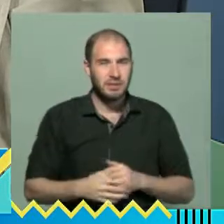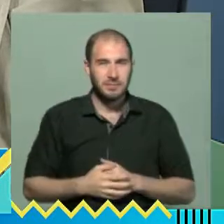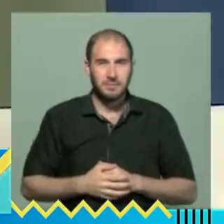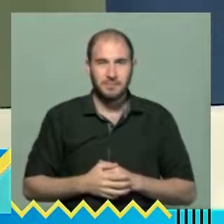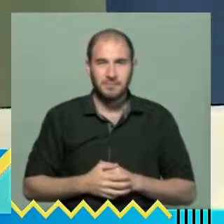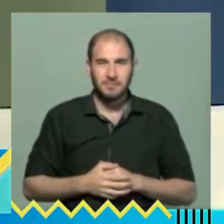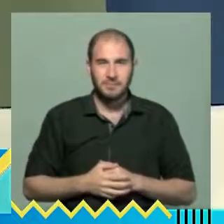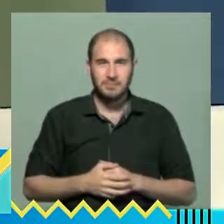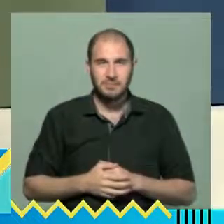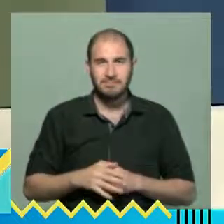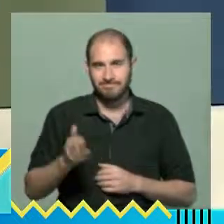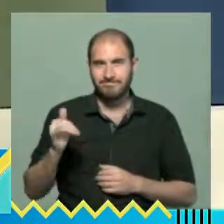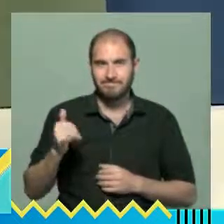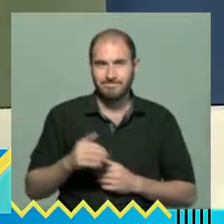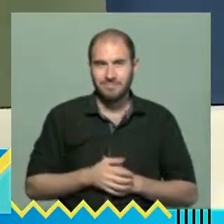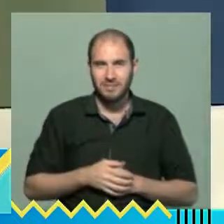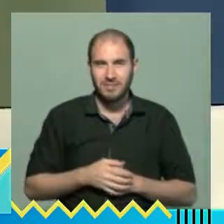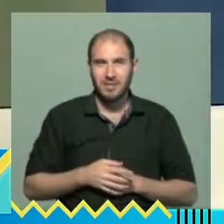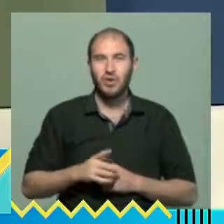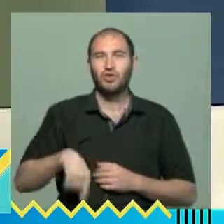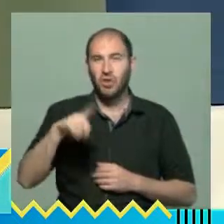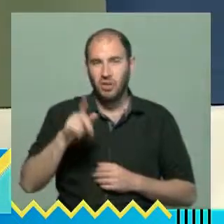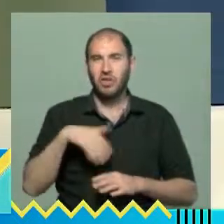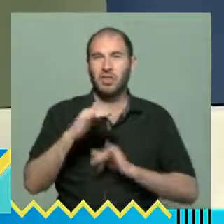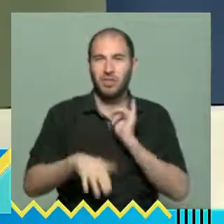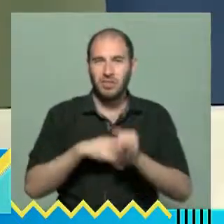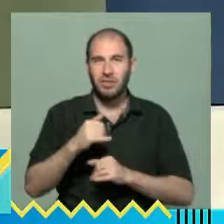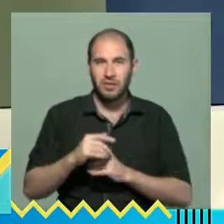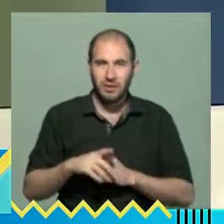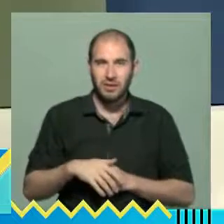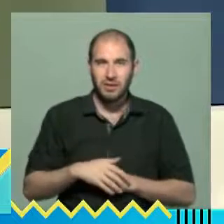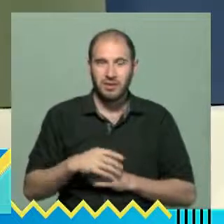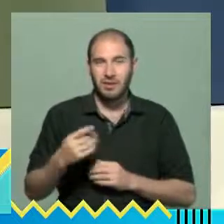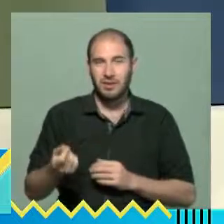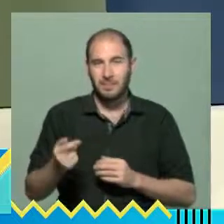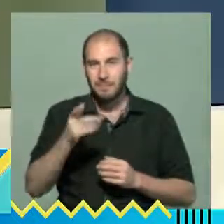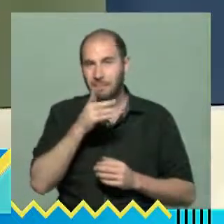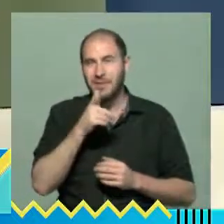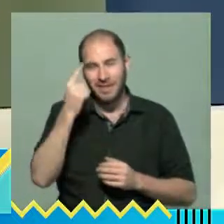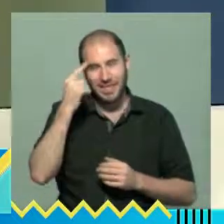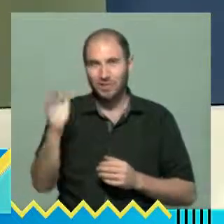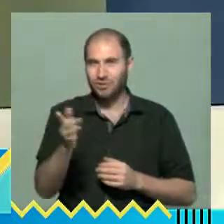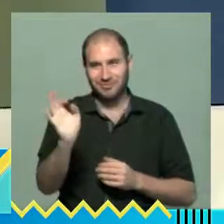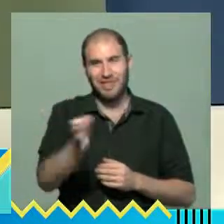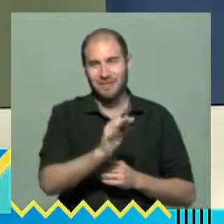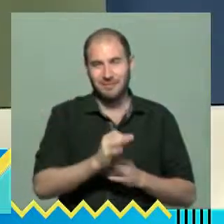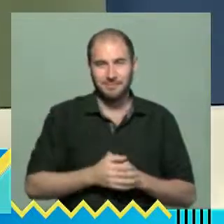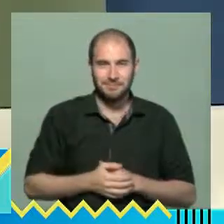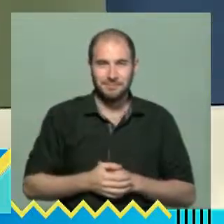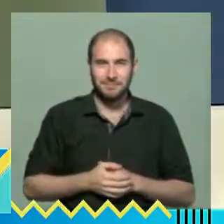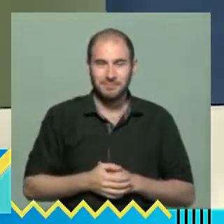Bueno, sí. Uno pasa todo el día hablando de ellas y dar por presupuesto que todo el mundo las maneja. La idea